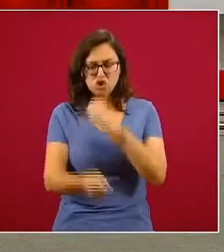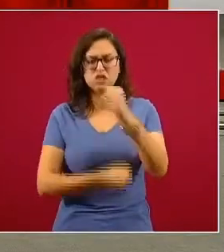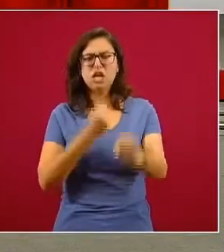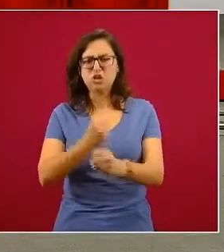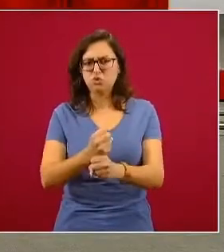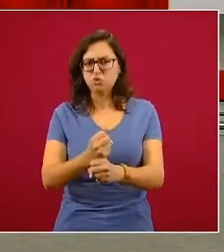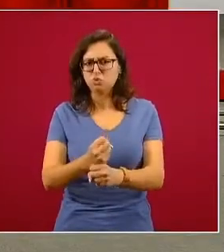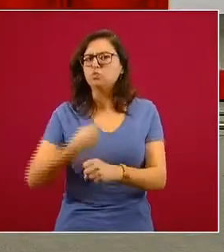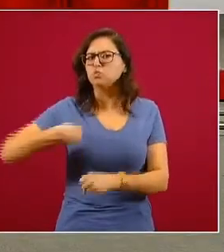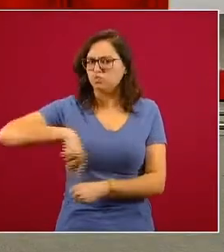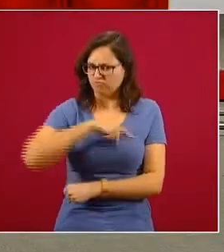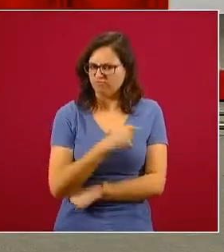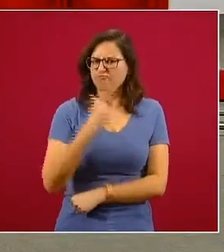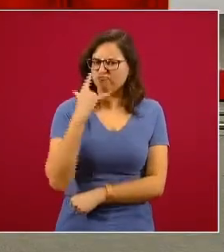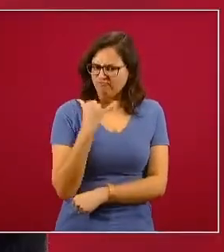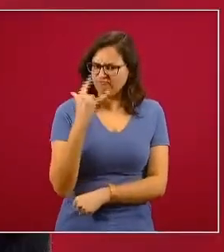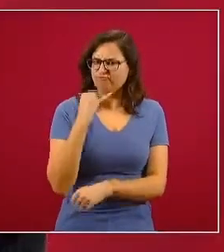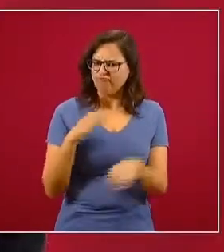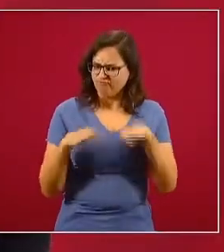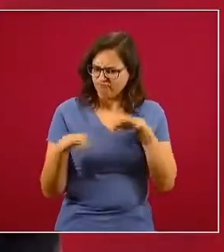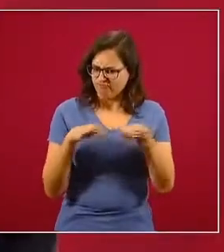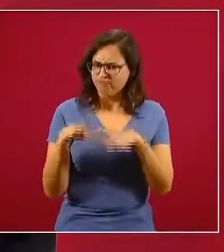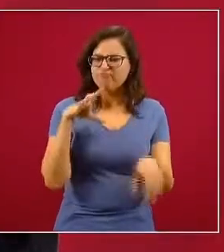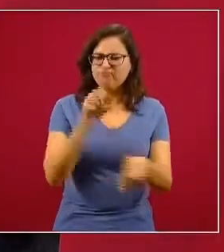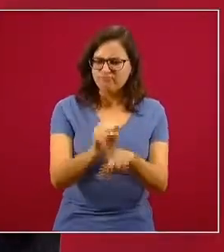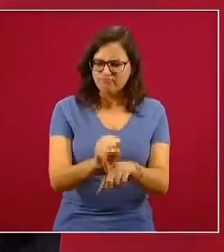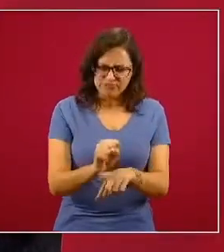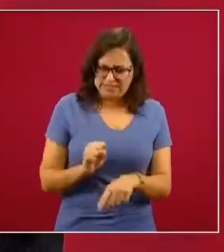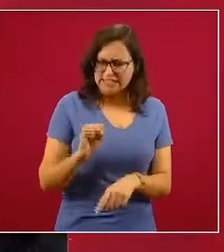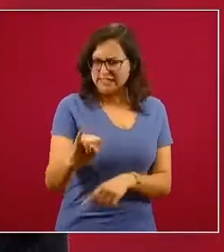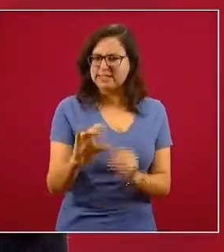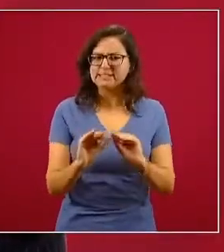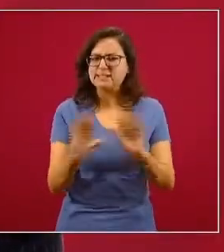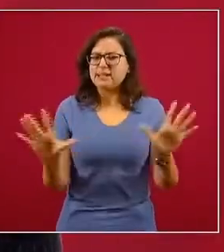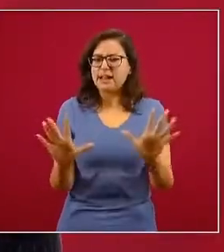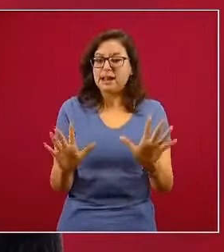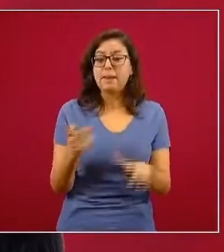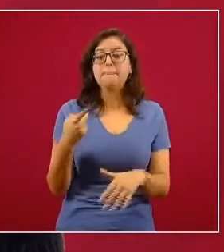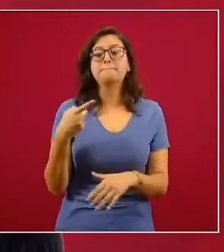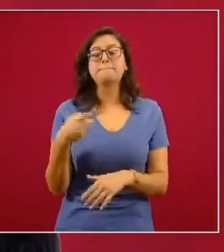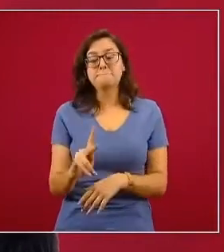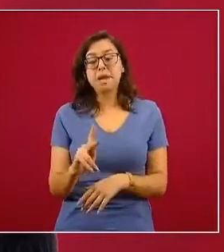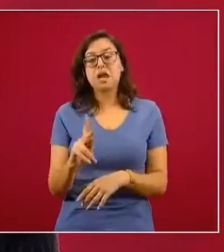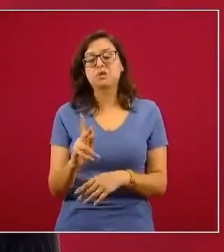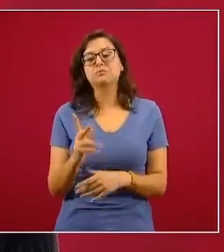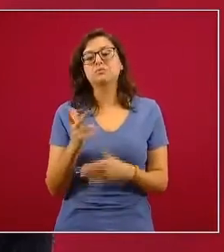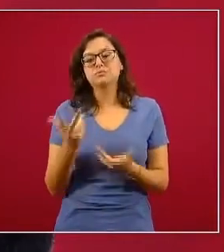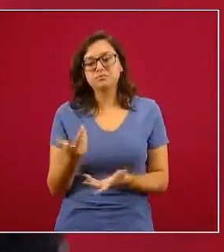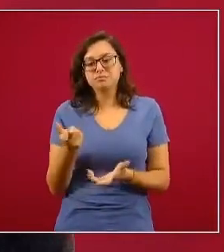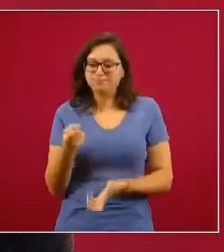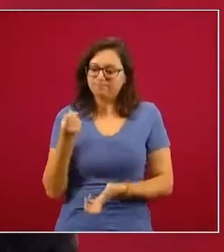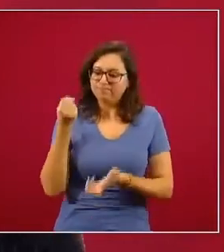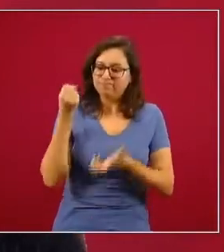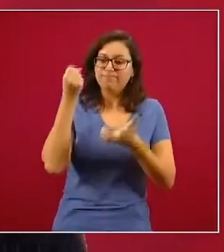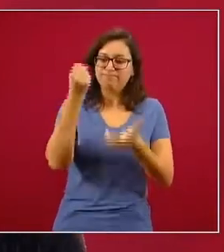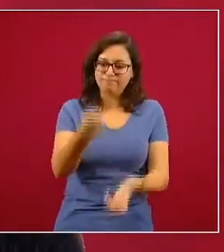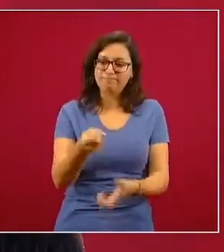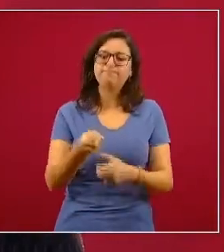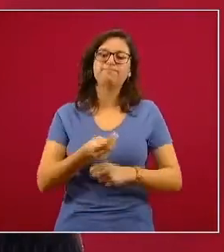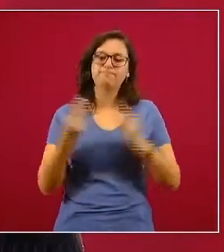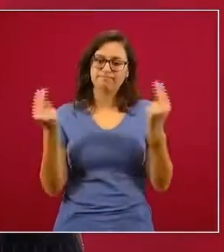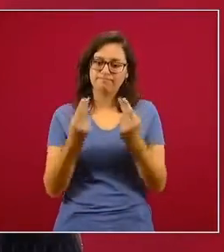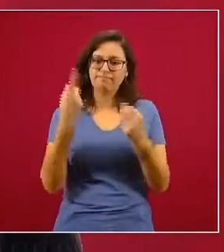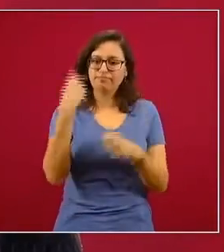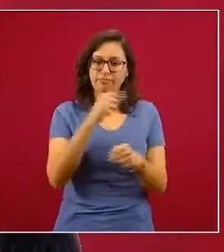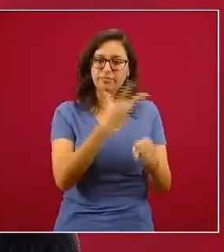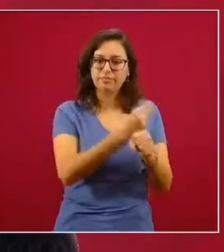lograrlo. Eso sí, tenemos la intención de lograr una inversión para hacer esta rehabilitación